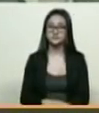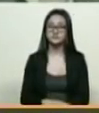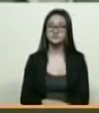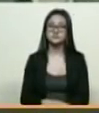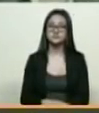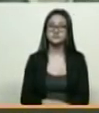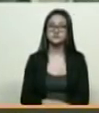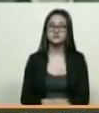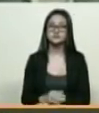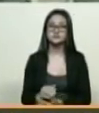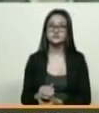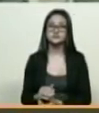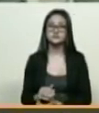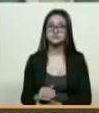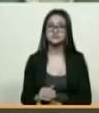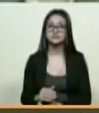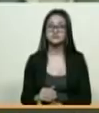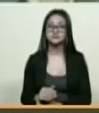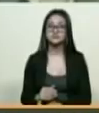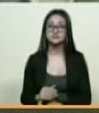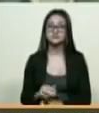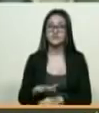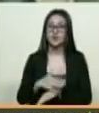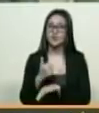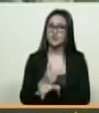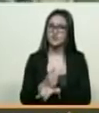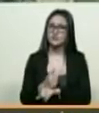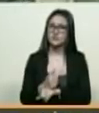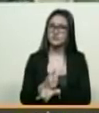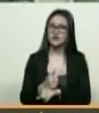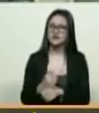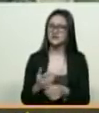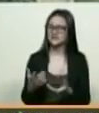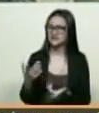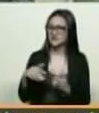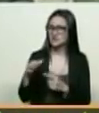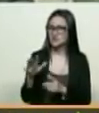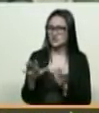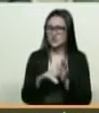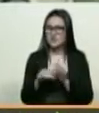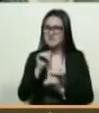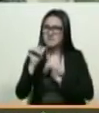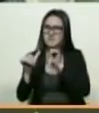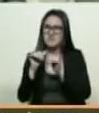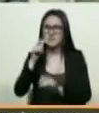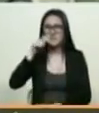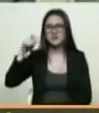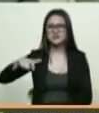financiera, el boicot, la misma perversión, la misma maldad